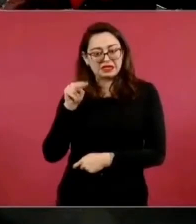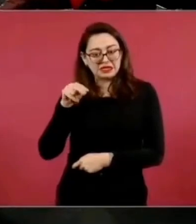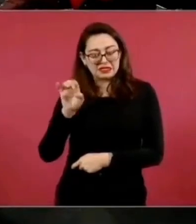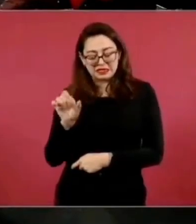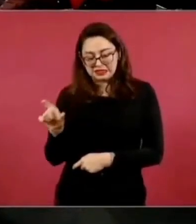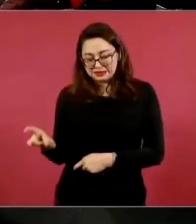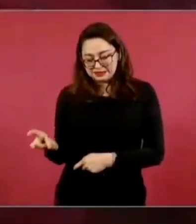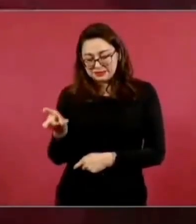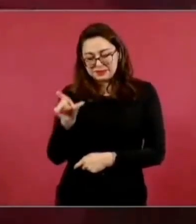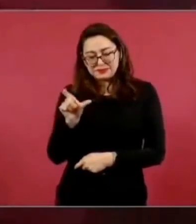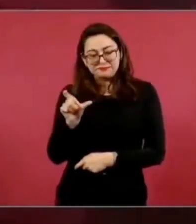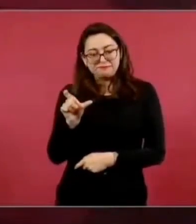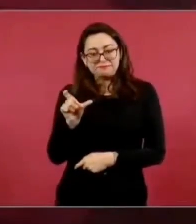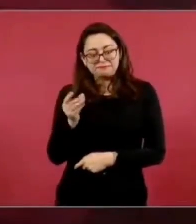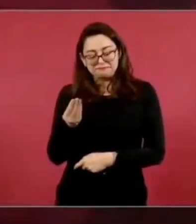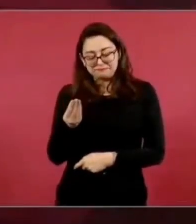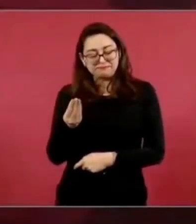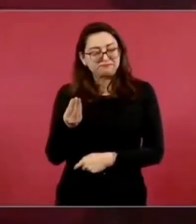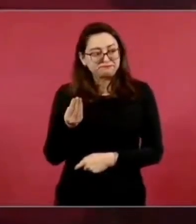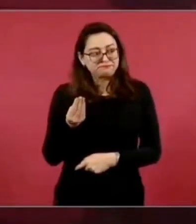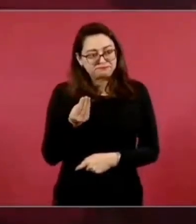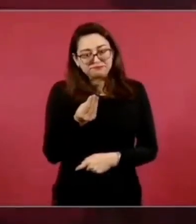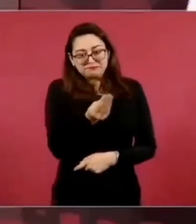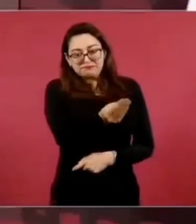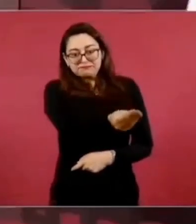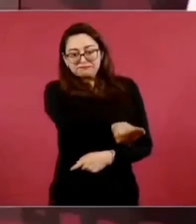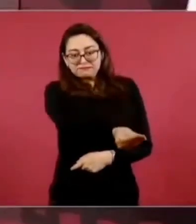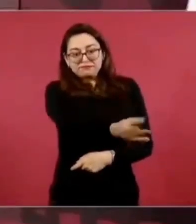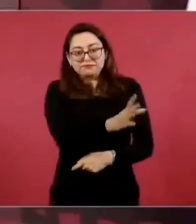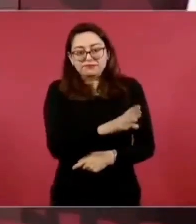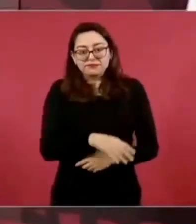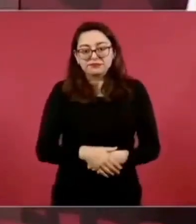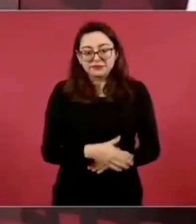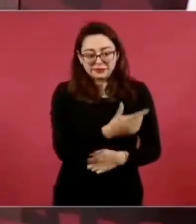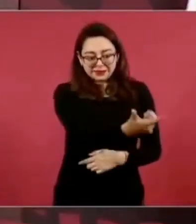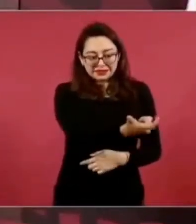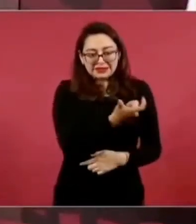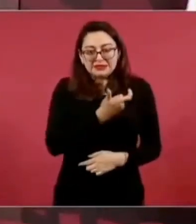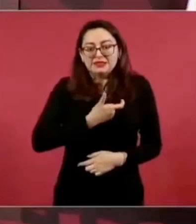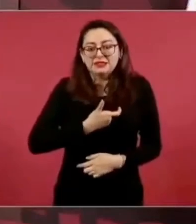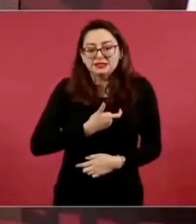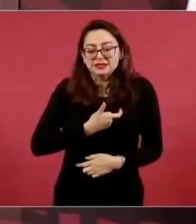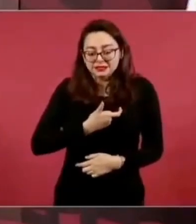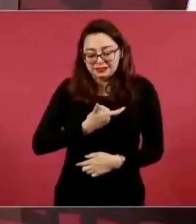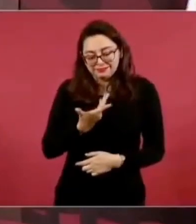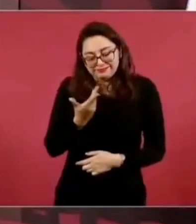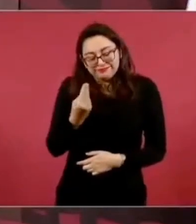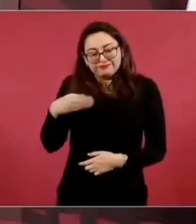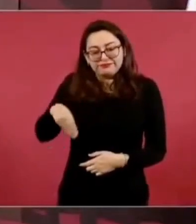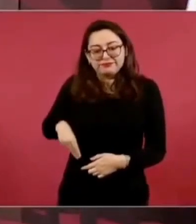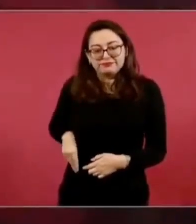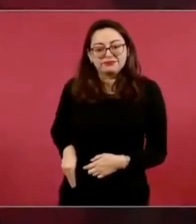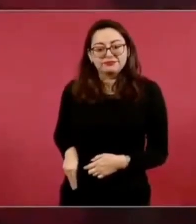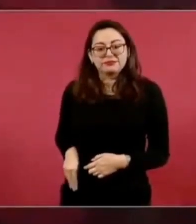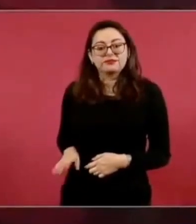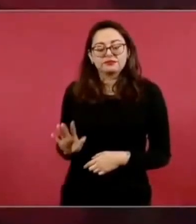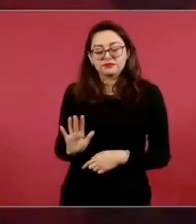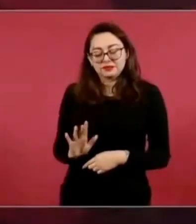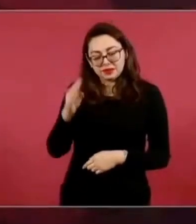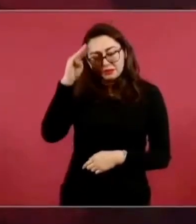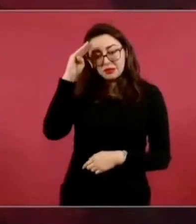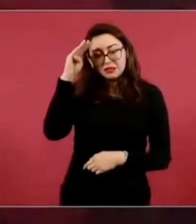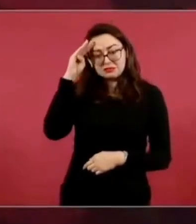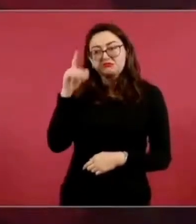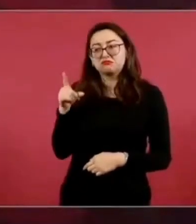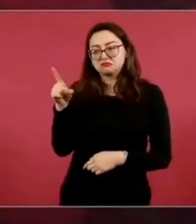idea aquí todos están este a favor